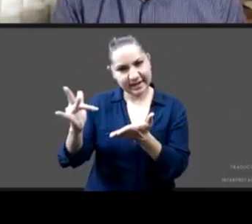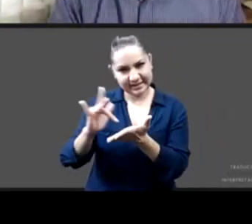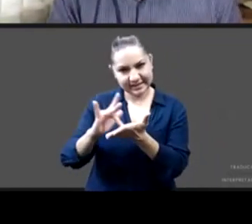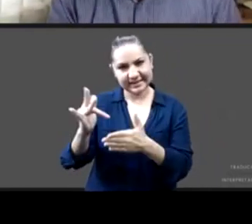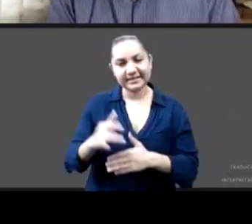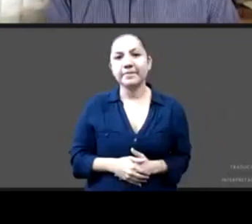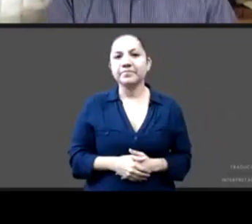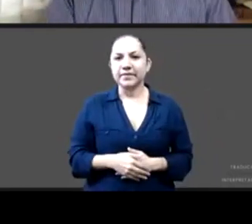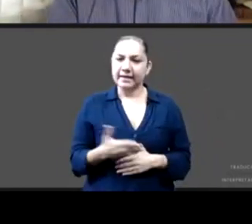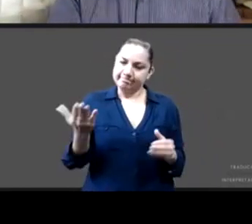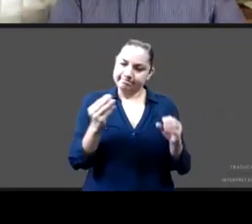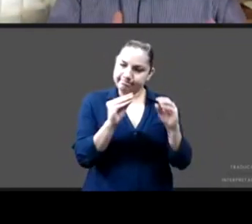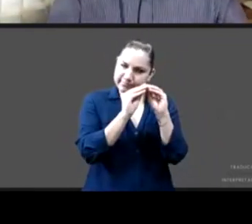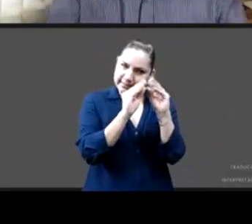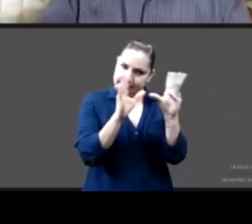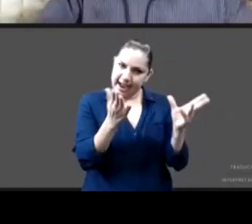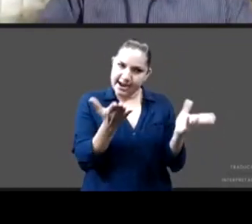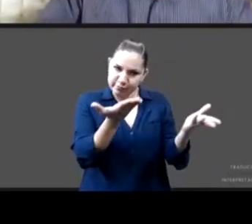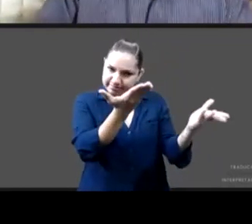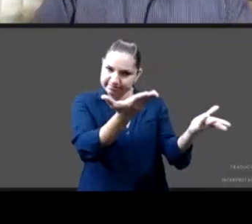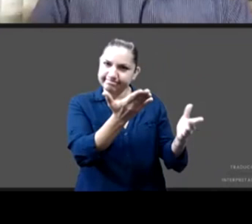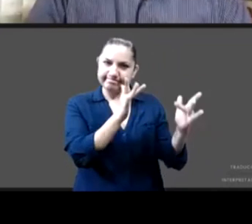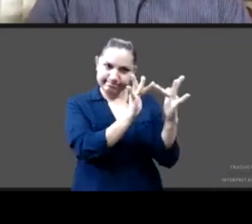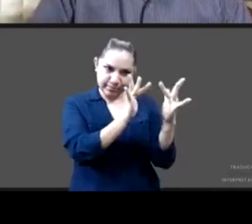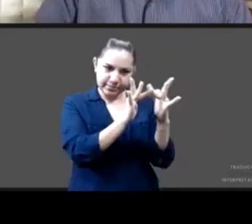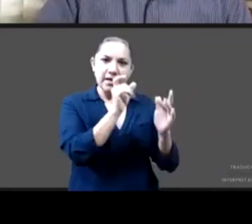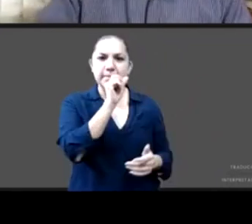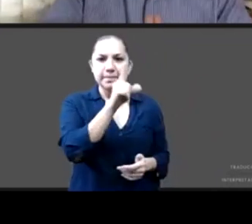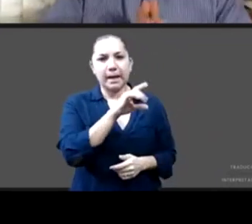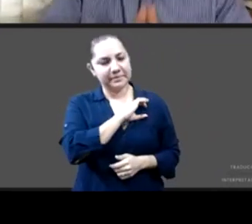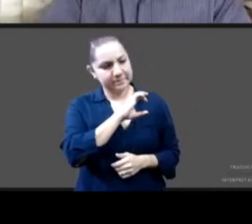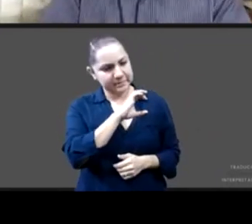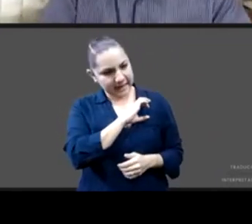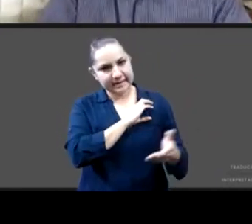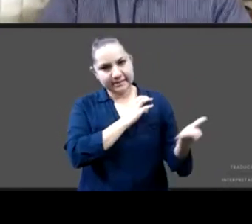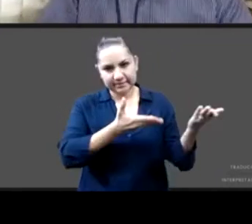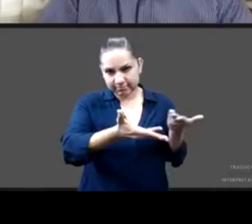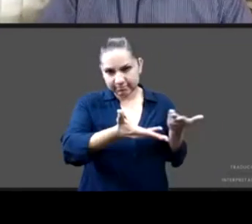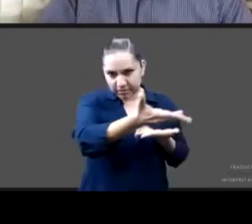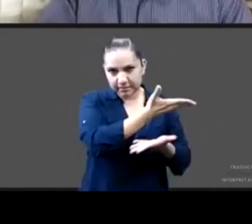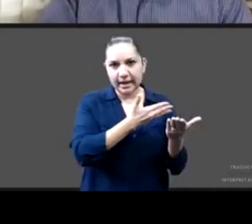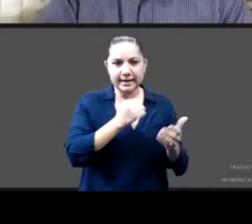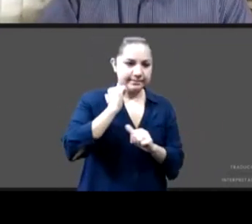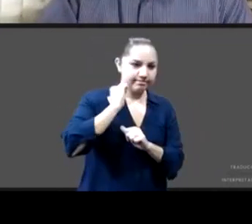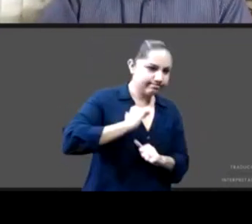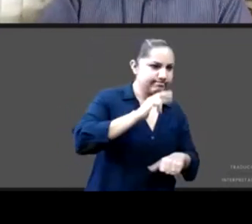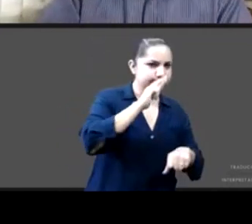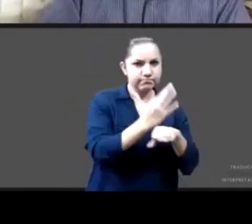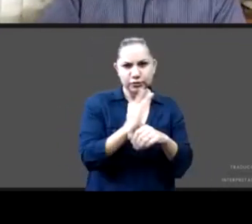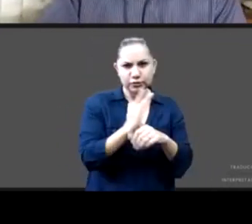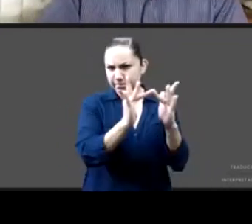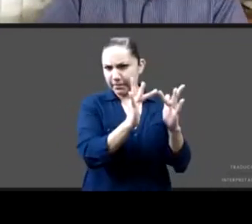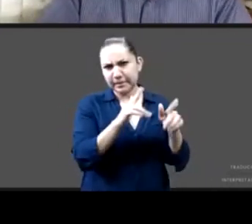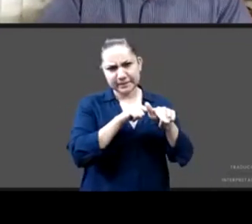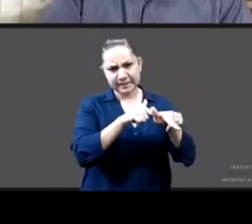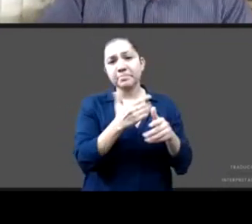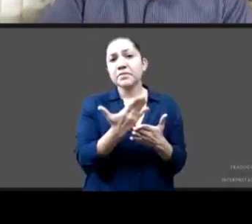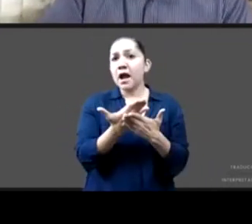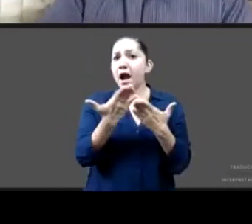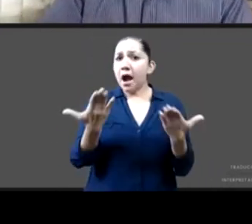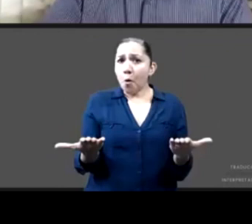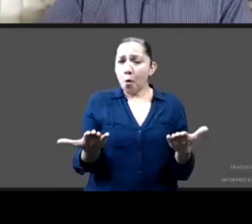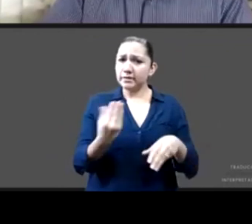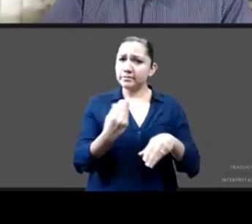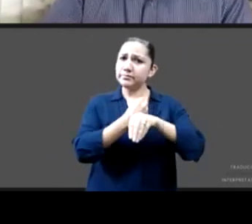cariño, porque lo tenemos también por las roles y tareas que nos tocan. Pues, si les parece, cerramos este webinar. Agradecer